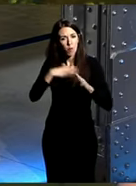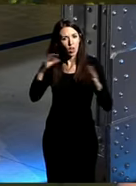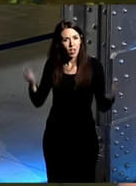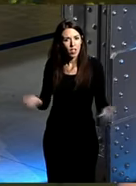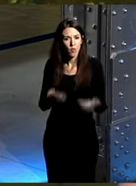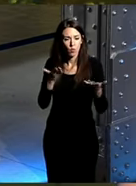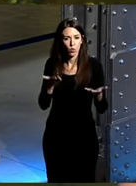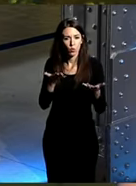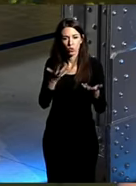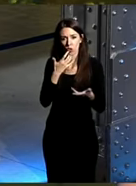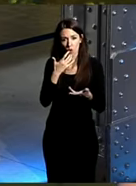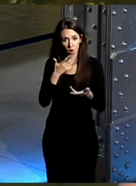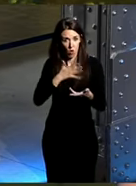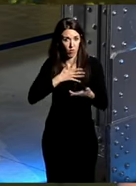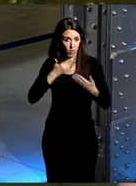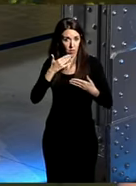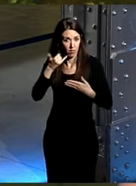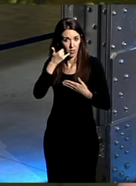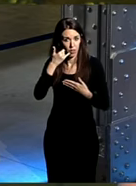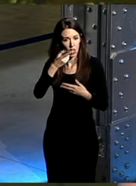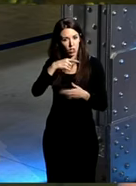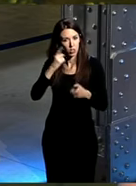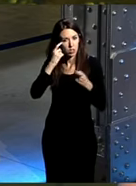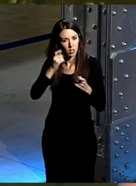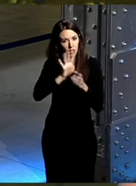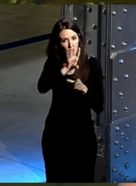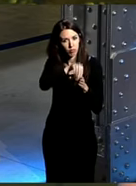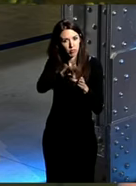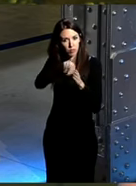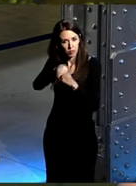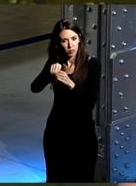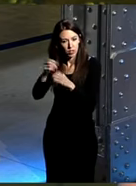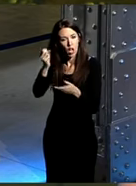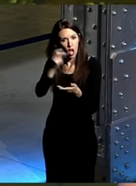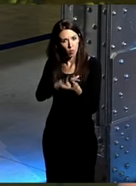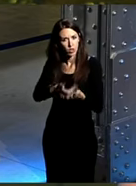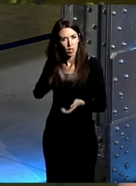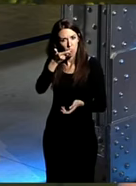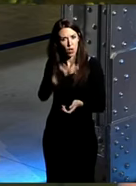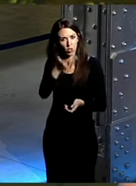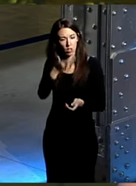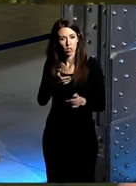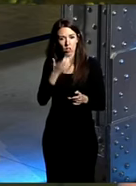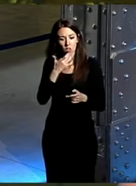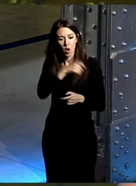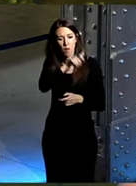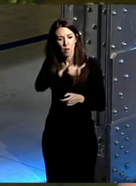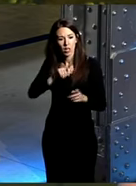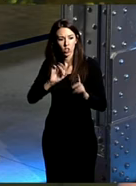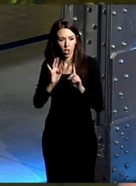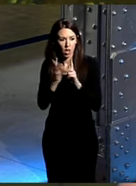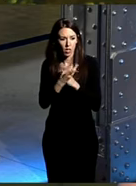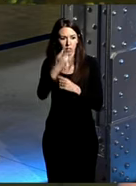impulso desde Telefónica, estamos intentando tener una apuesta muy importante, rodeándonos de personas que